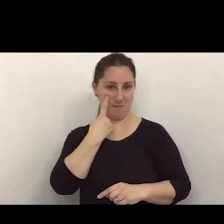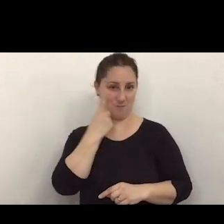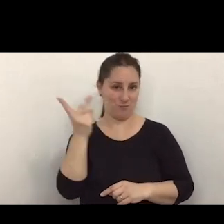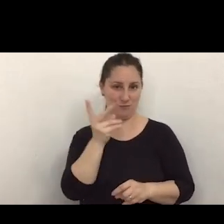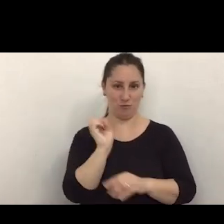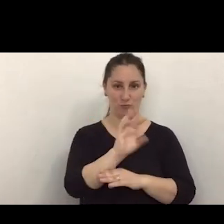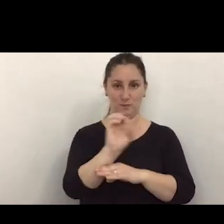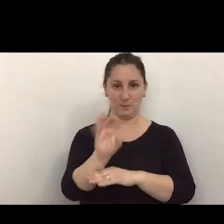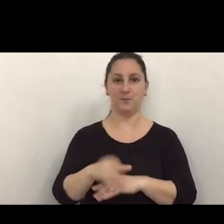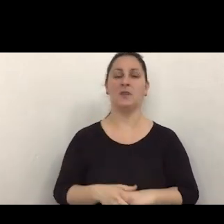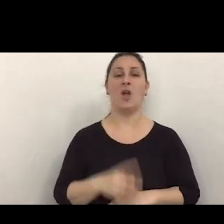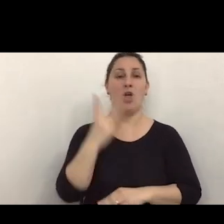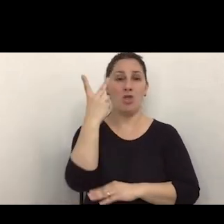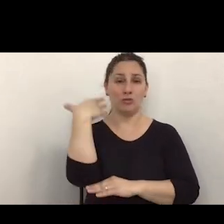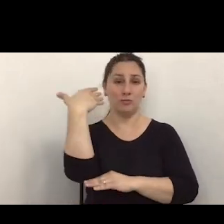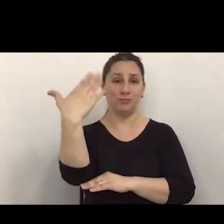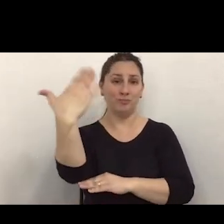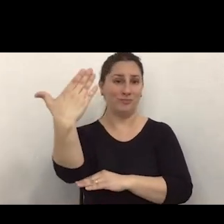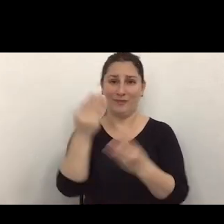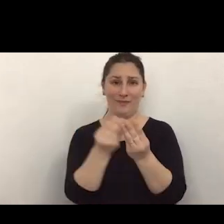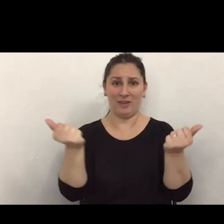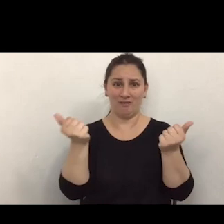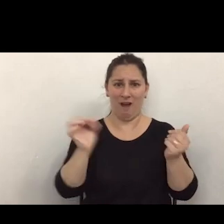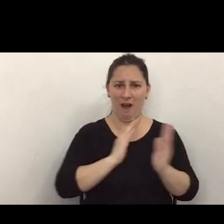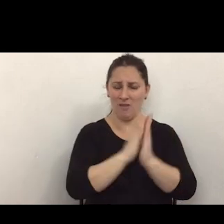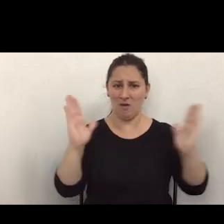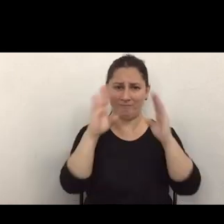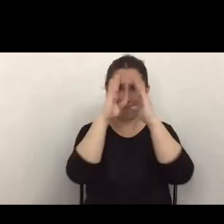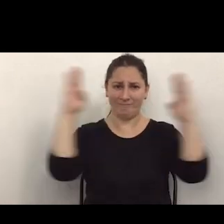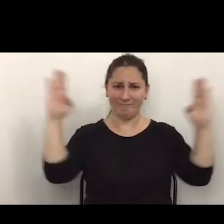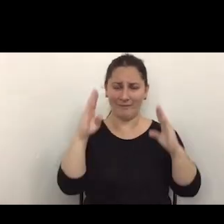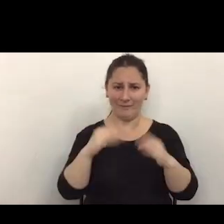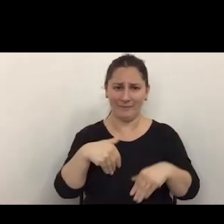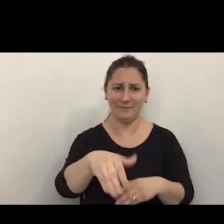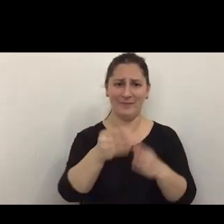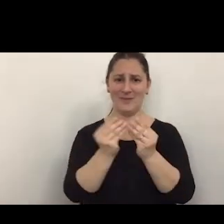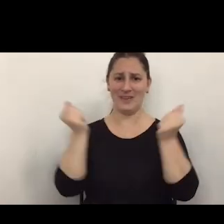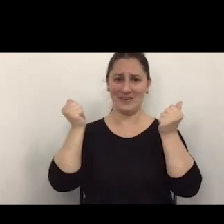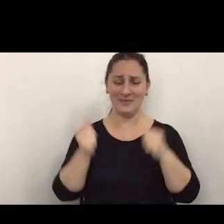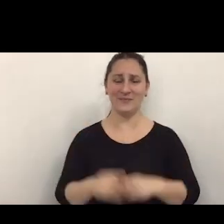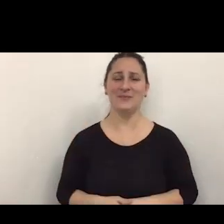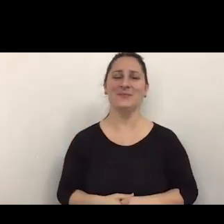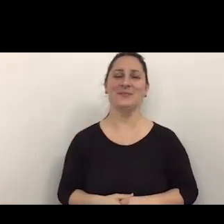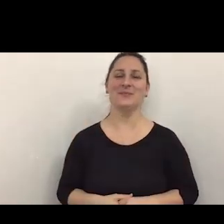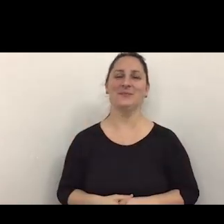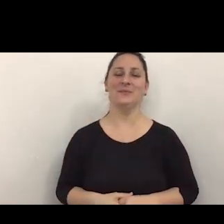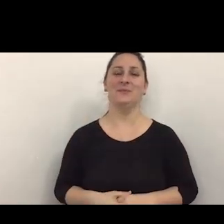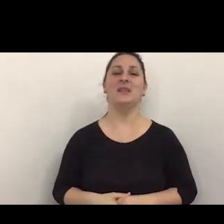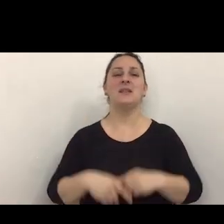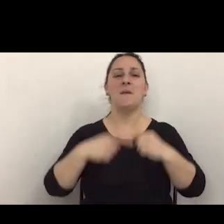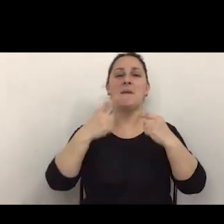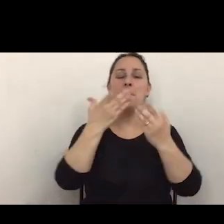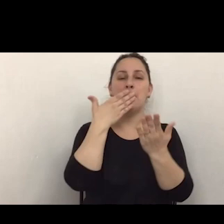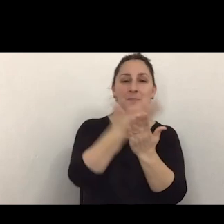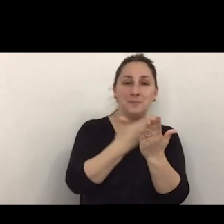Ya nos quedan solo 2 jornadas, no puedo creerle cómo ha avanzado el año, así que después el material también